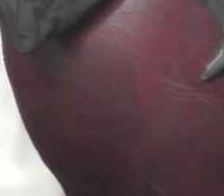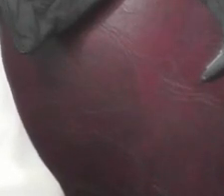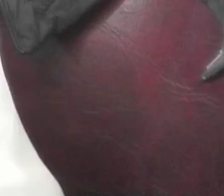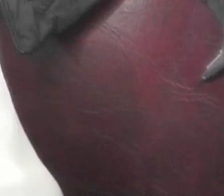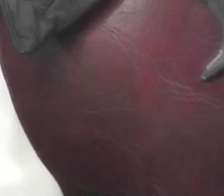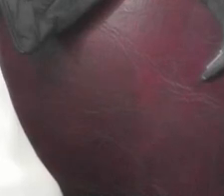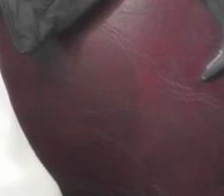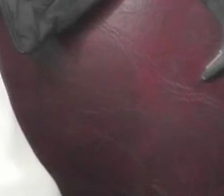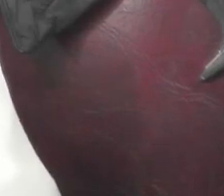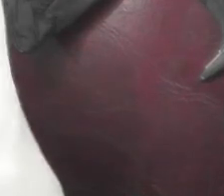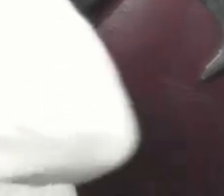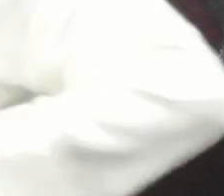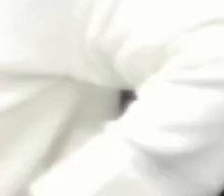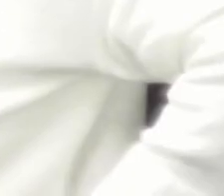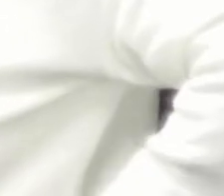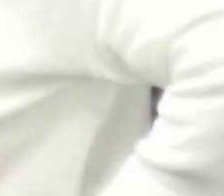69